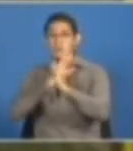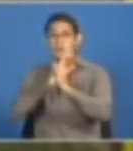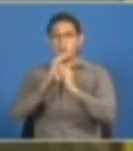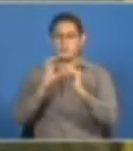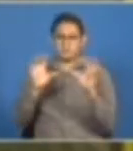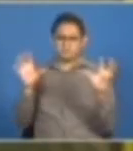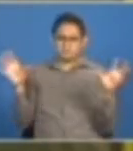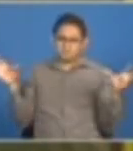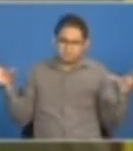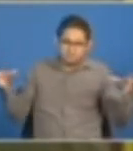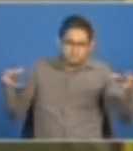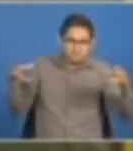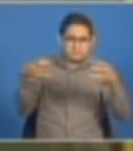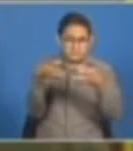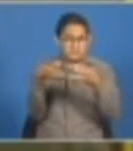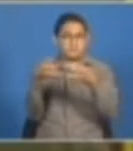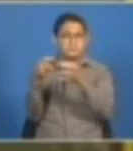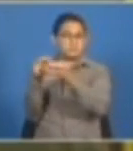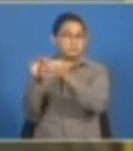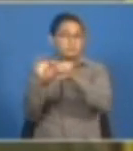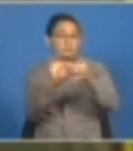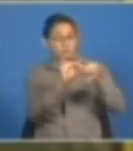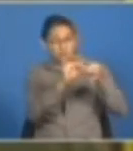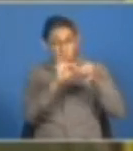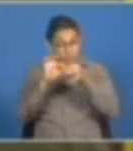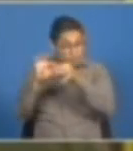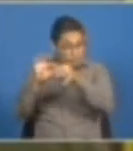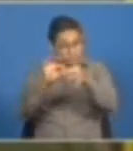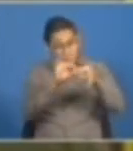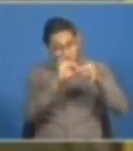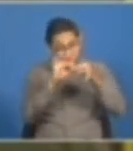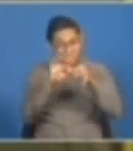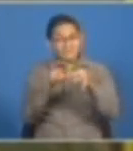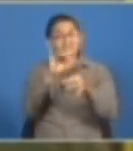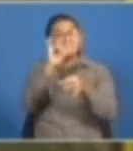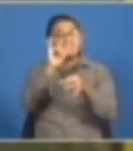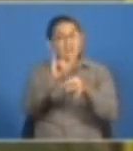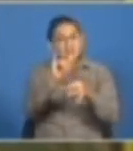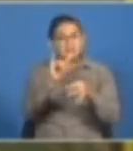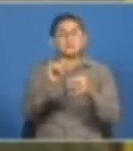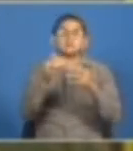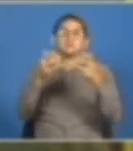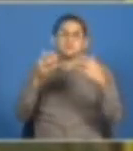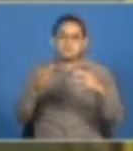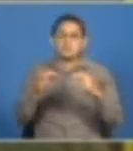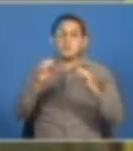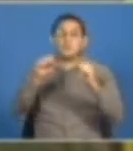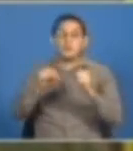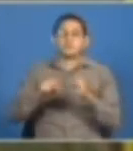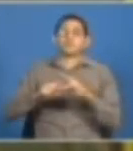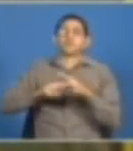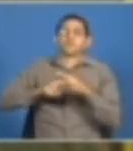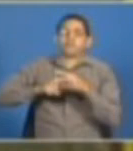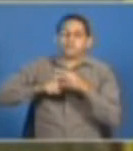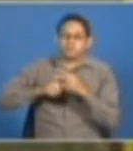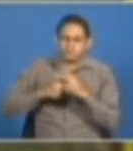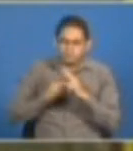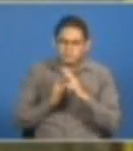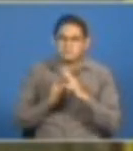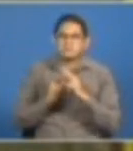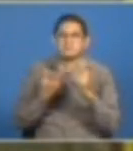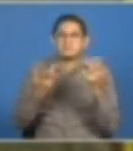agropecuario. Esto debe permitirnos, con esta capacidad, poder empezar a atender nuestra propuesta